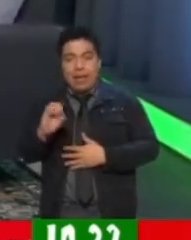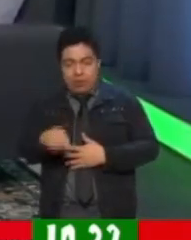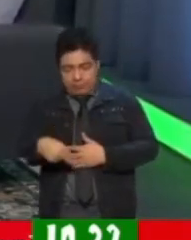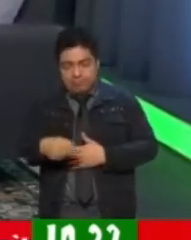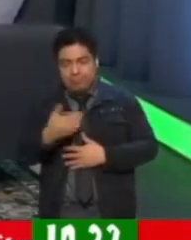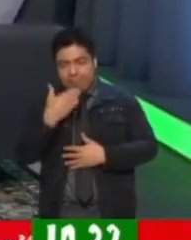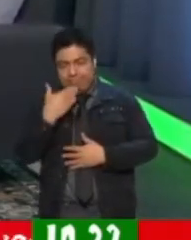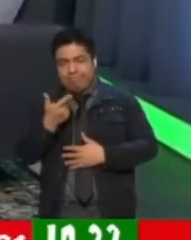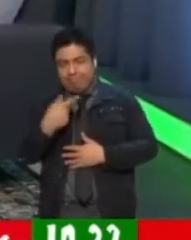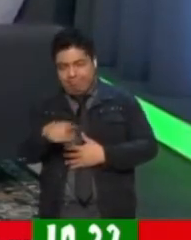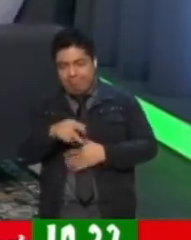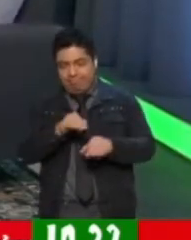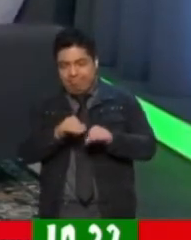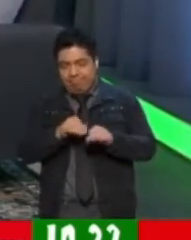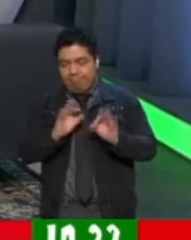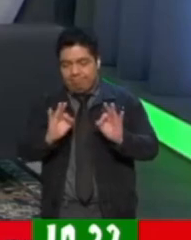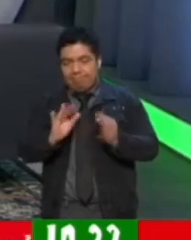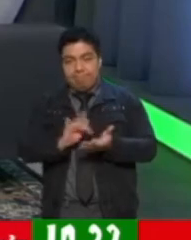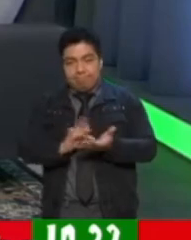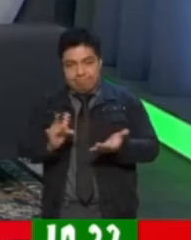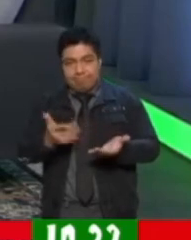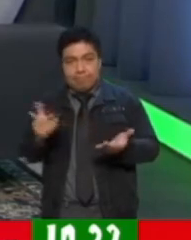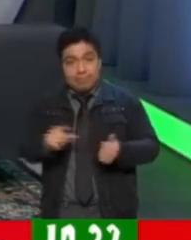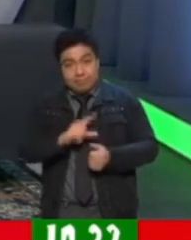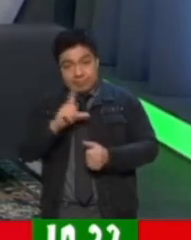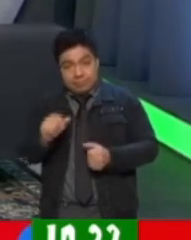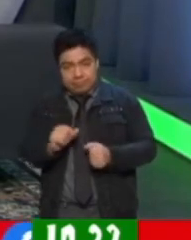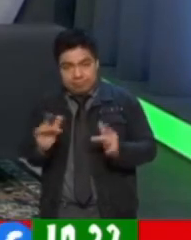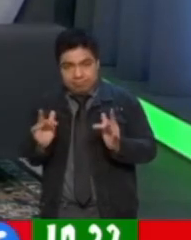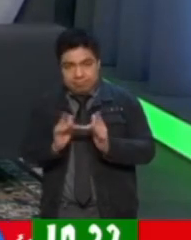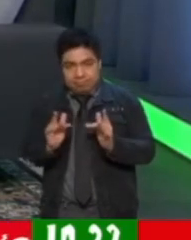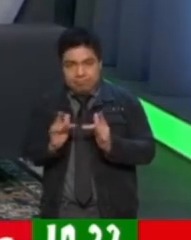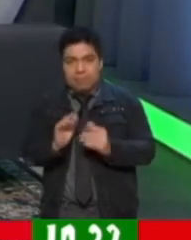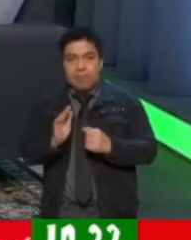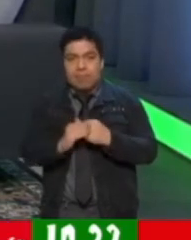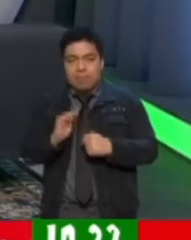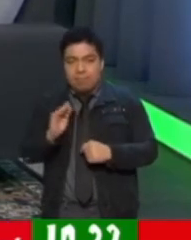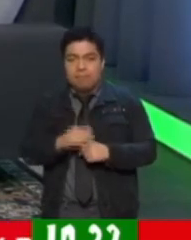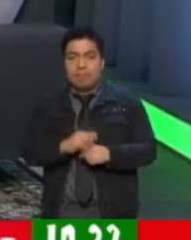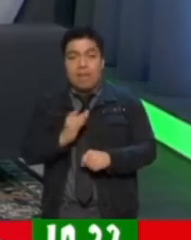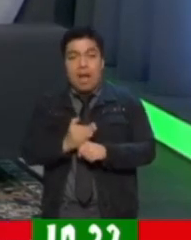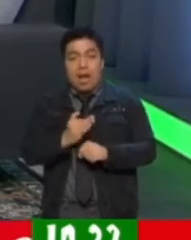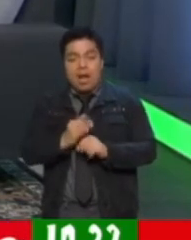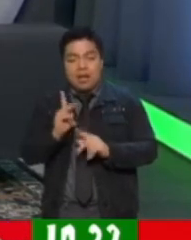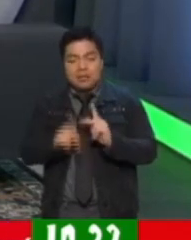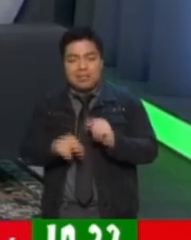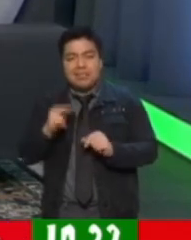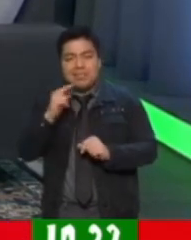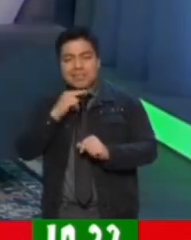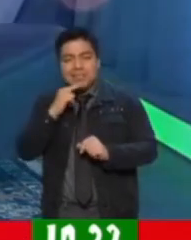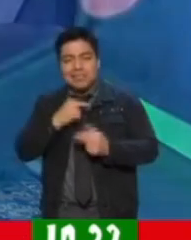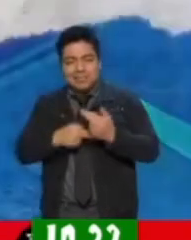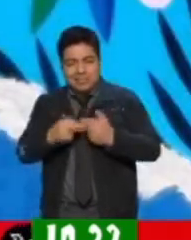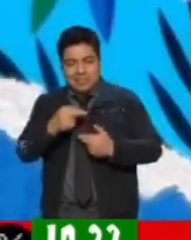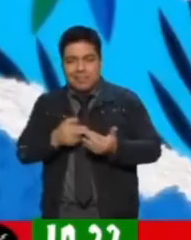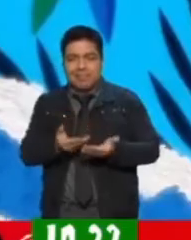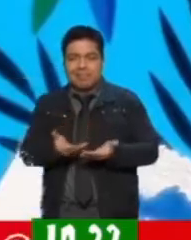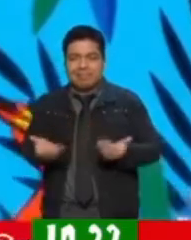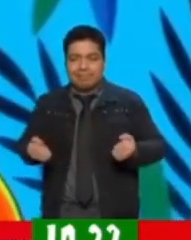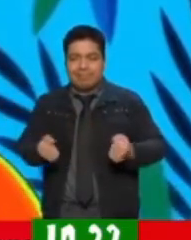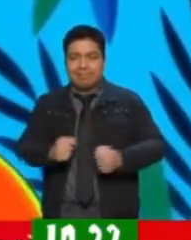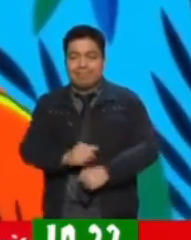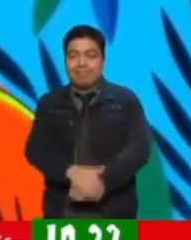Sí, la labor. Muchas sí, gracias. Claro. A ver si luego los enlazamos y nos van ayudando. Vámonos, regresamos. Ay, qué cosas.